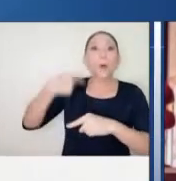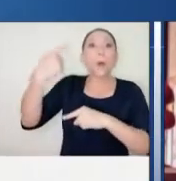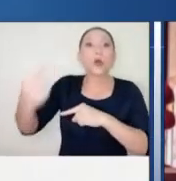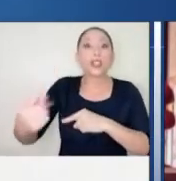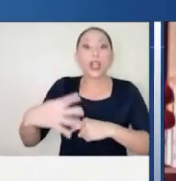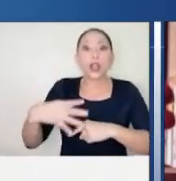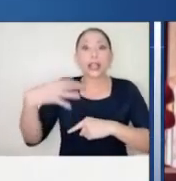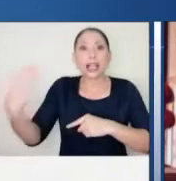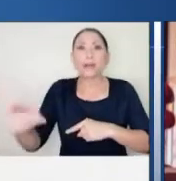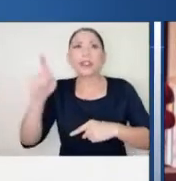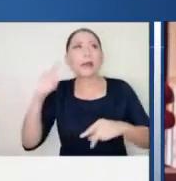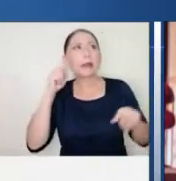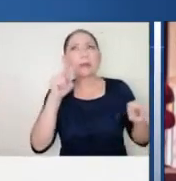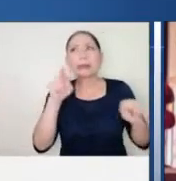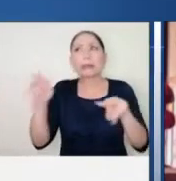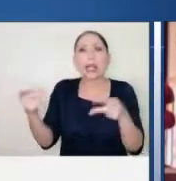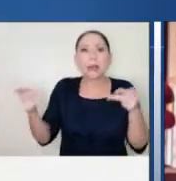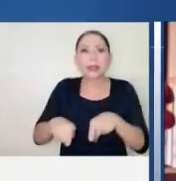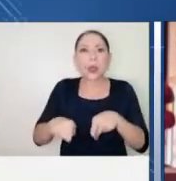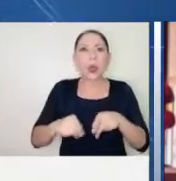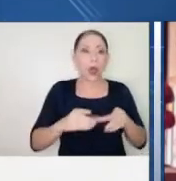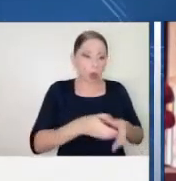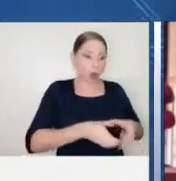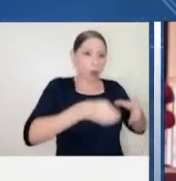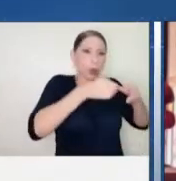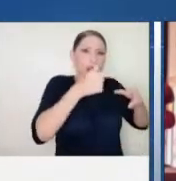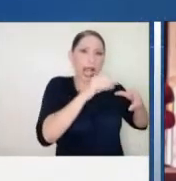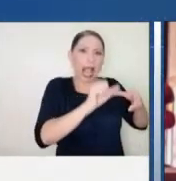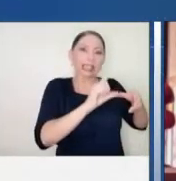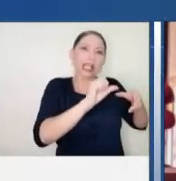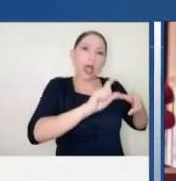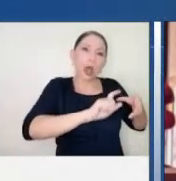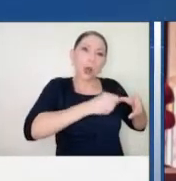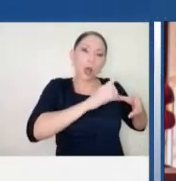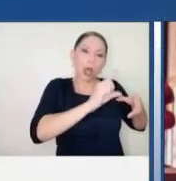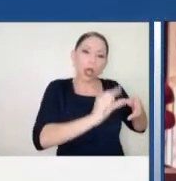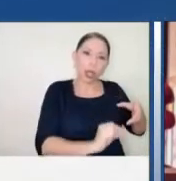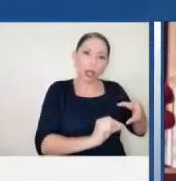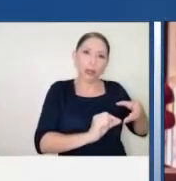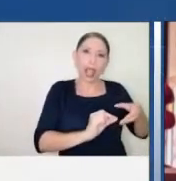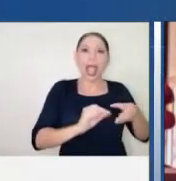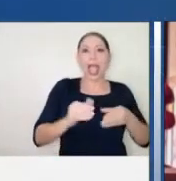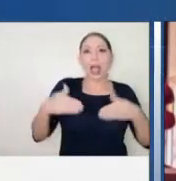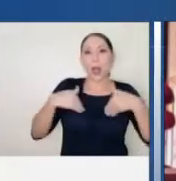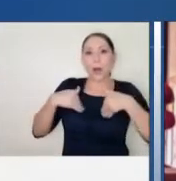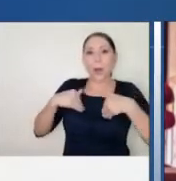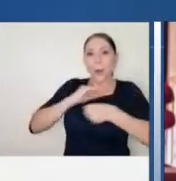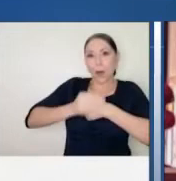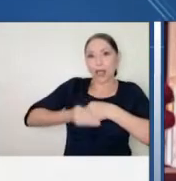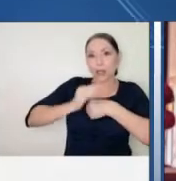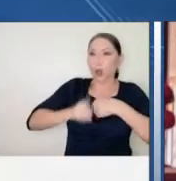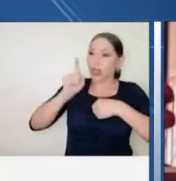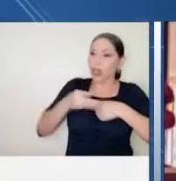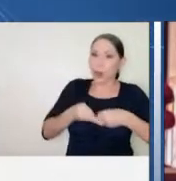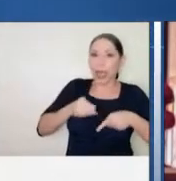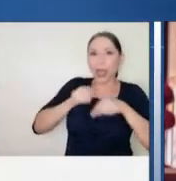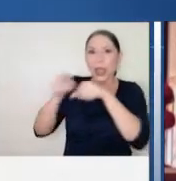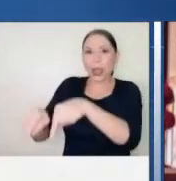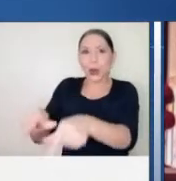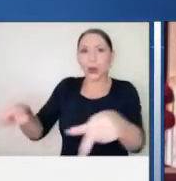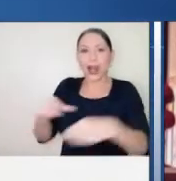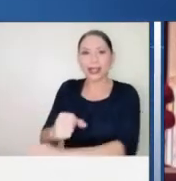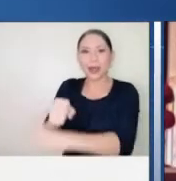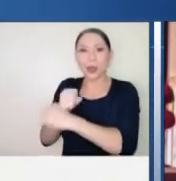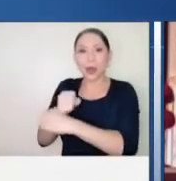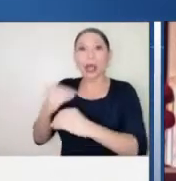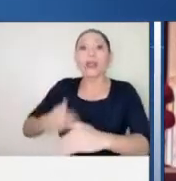la mayor parte de los estudiantes, la mayor parte de la población laboralmente activa, estaba en sus centros de estudio, en sus centros de trabajo.